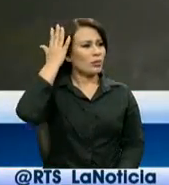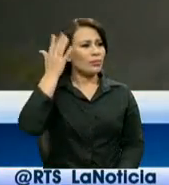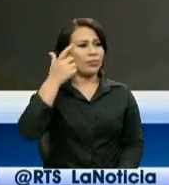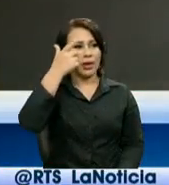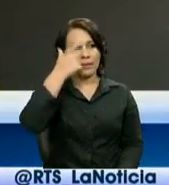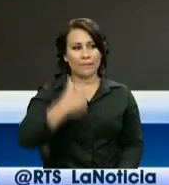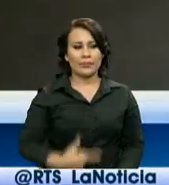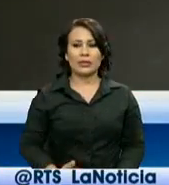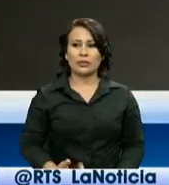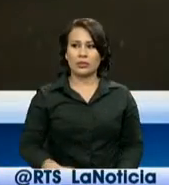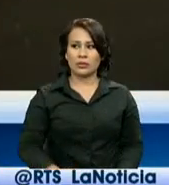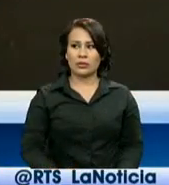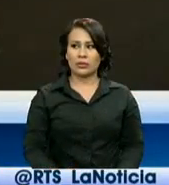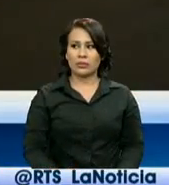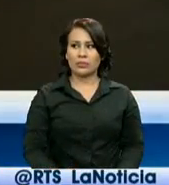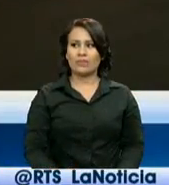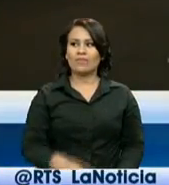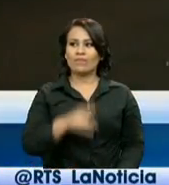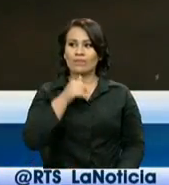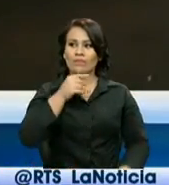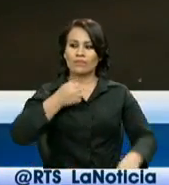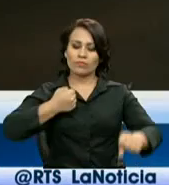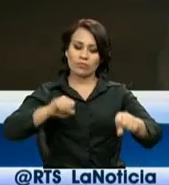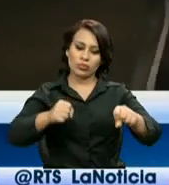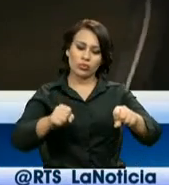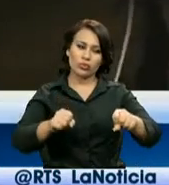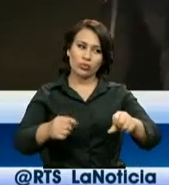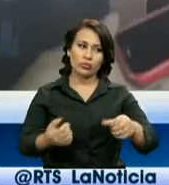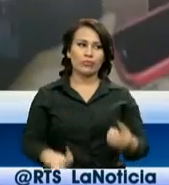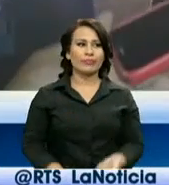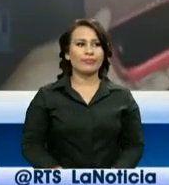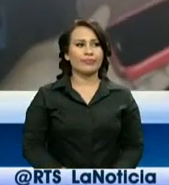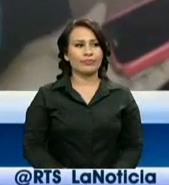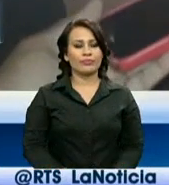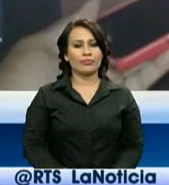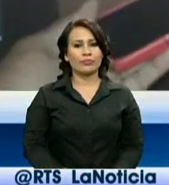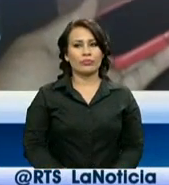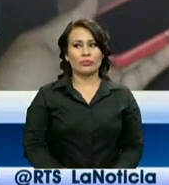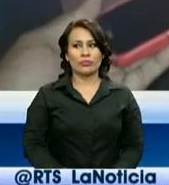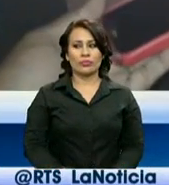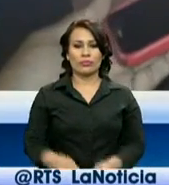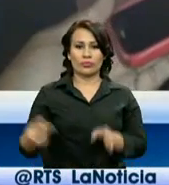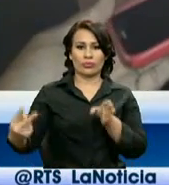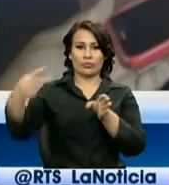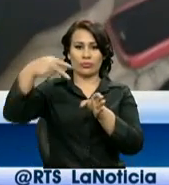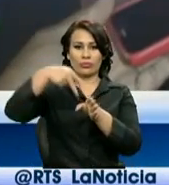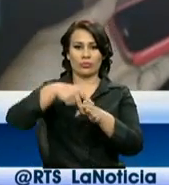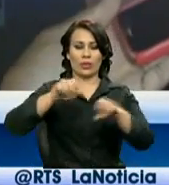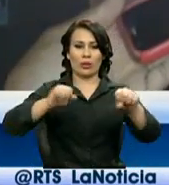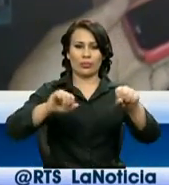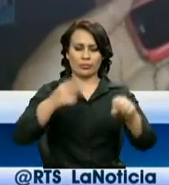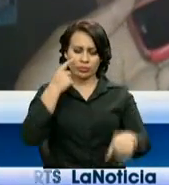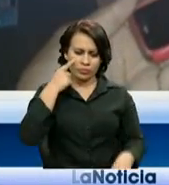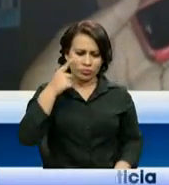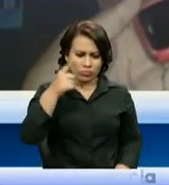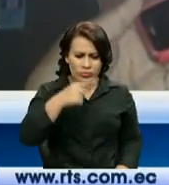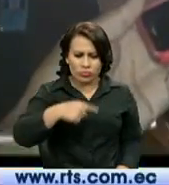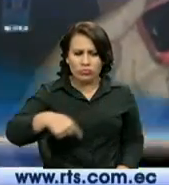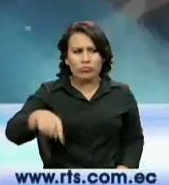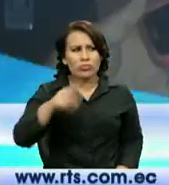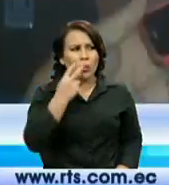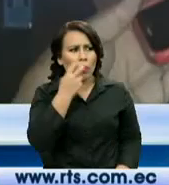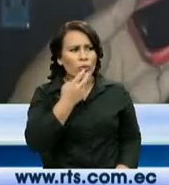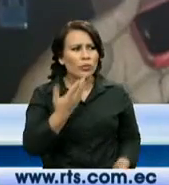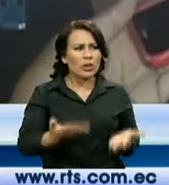el occiso, que manejaba el liviano automotor. En la moto no hay ninguna